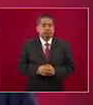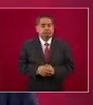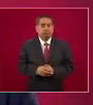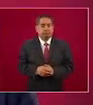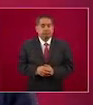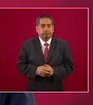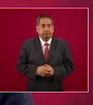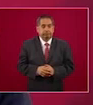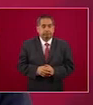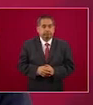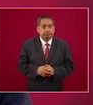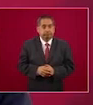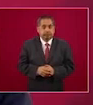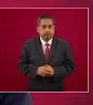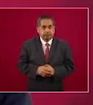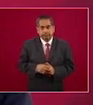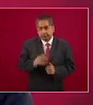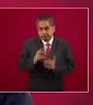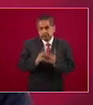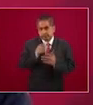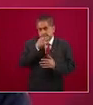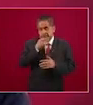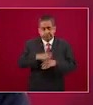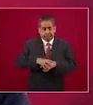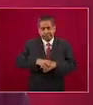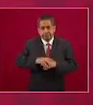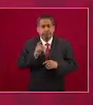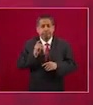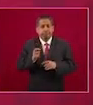fue, repito, muy